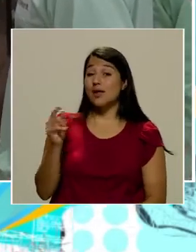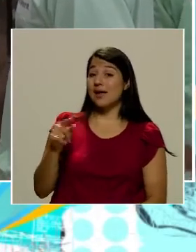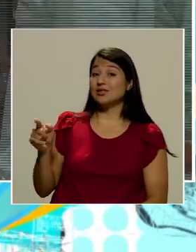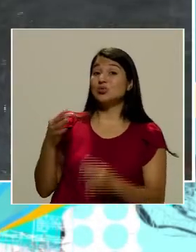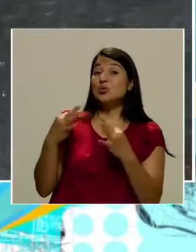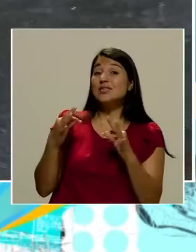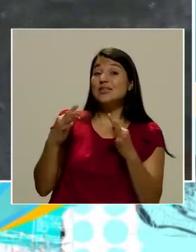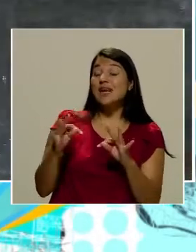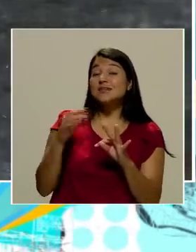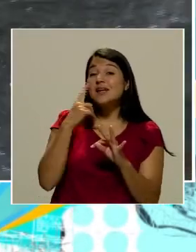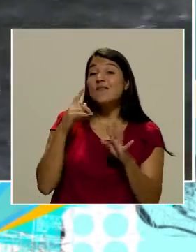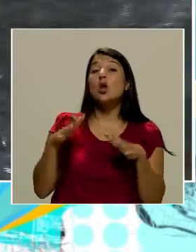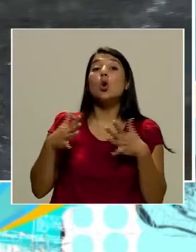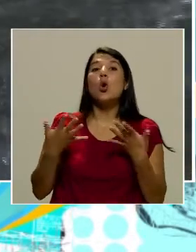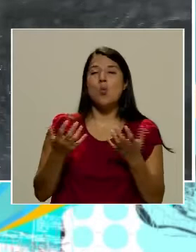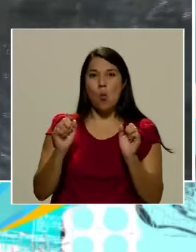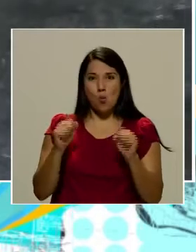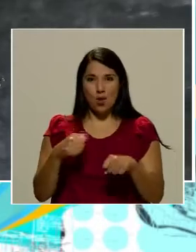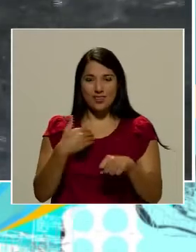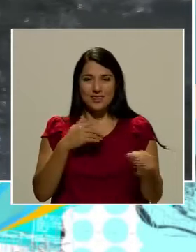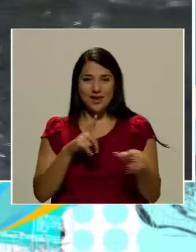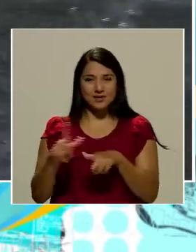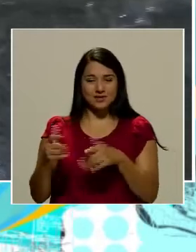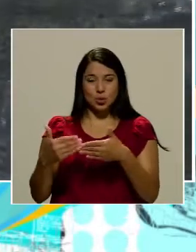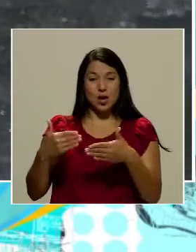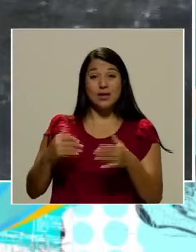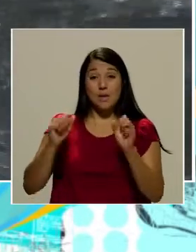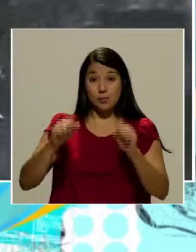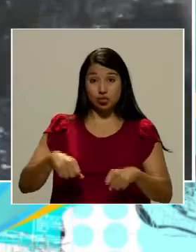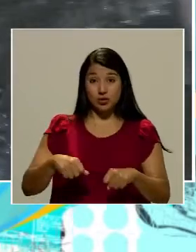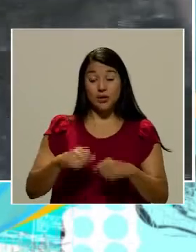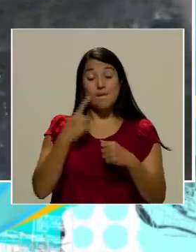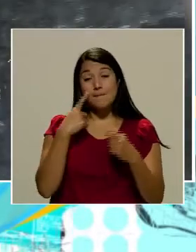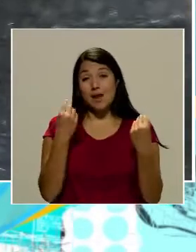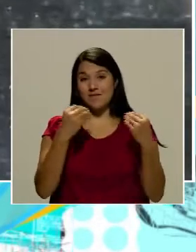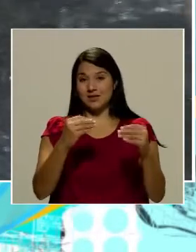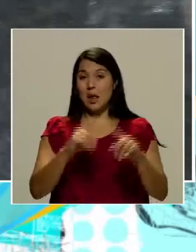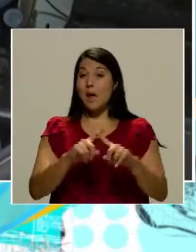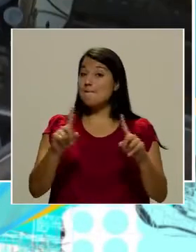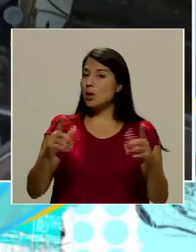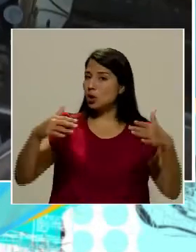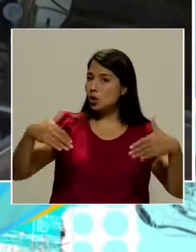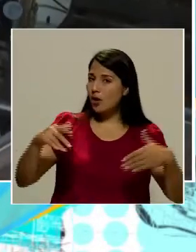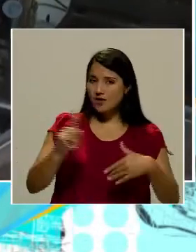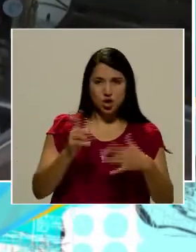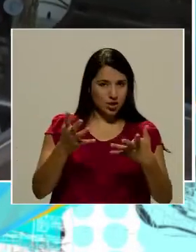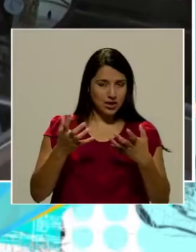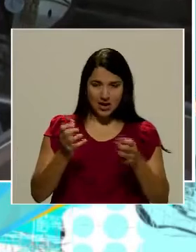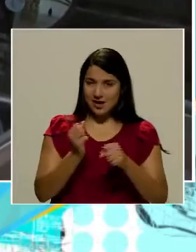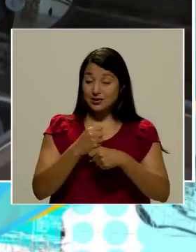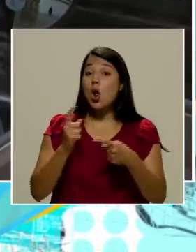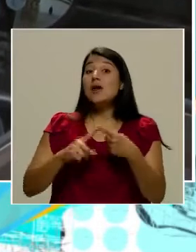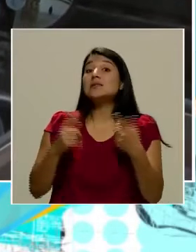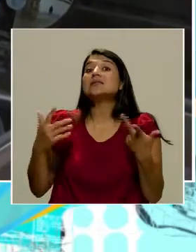ver de qué forma sale lo más pronto posible al mercado, pero no quieren hacerlo sin tener la mayor